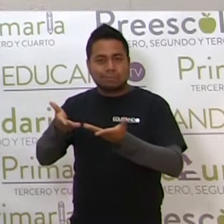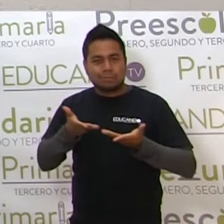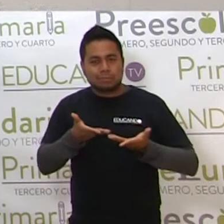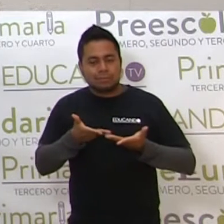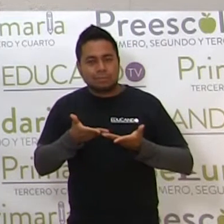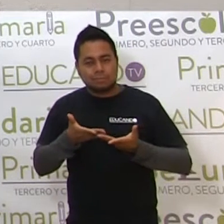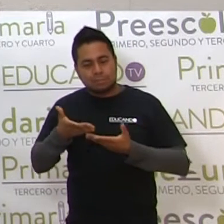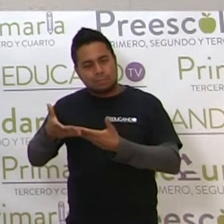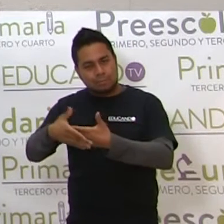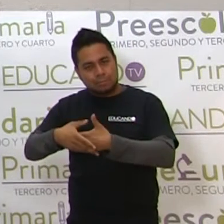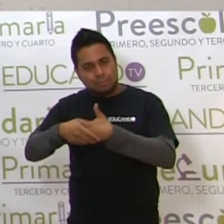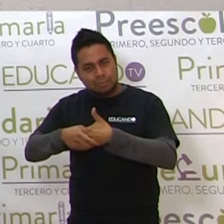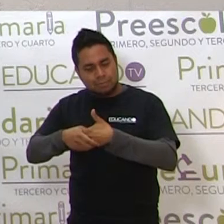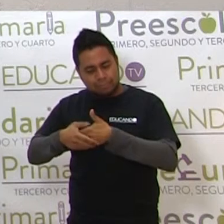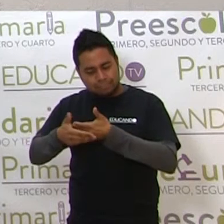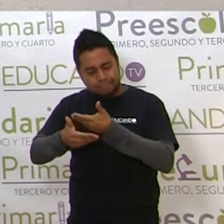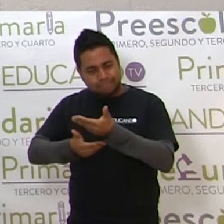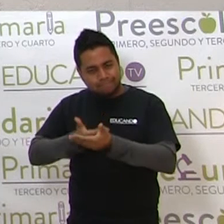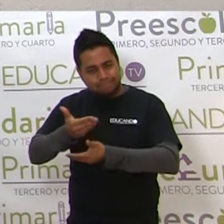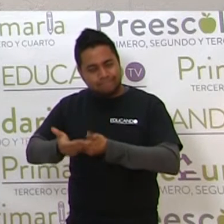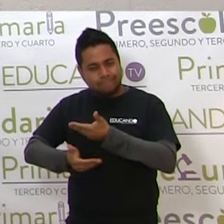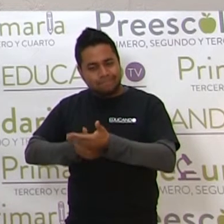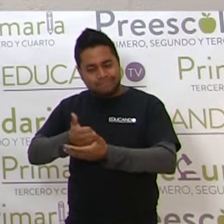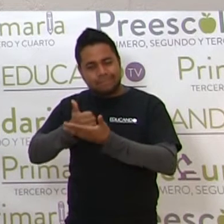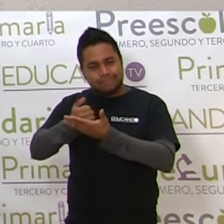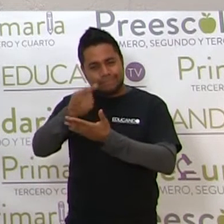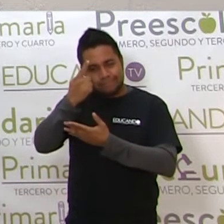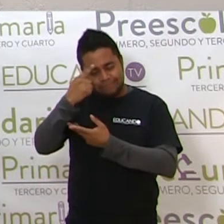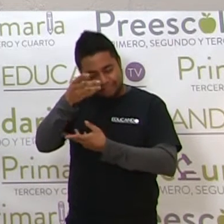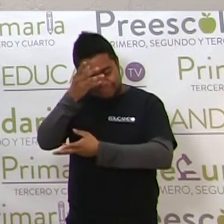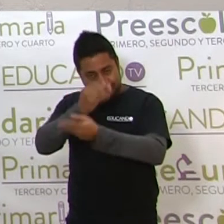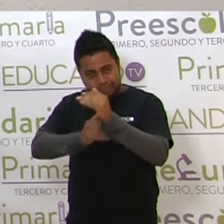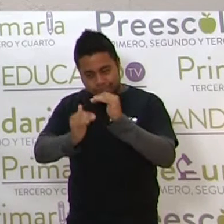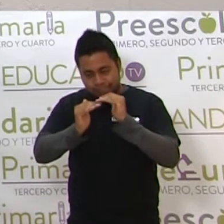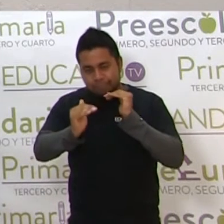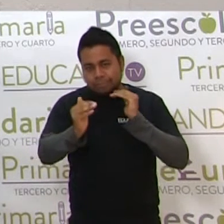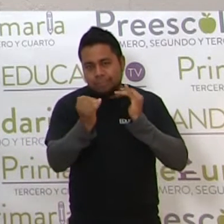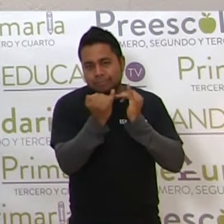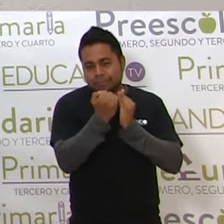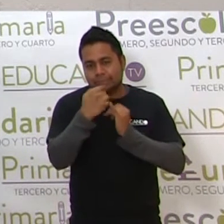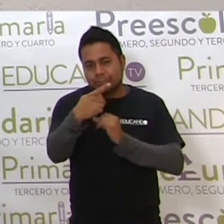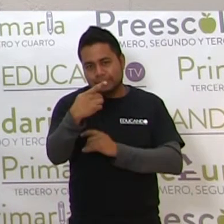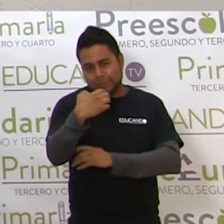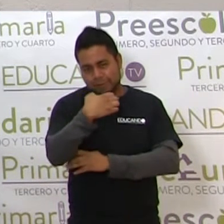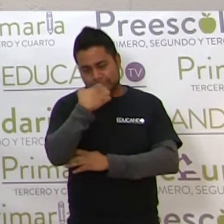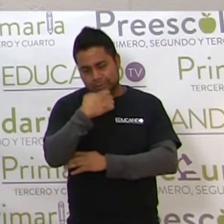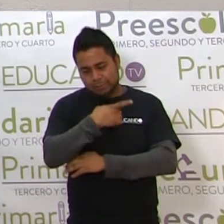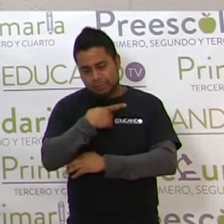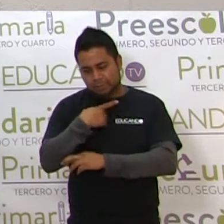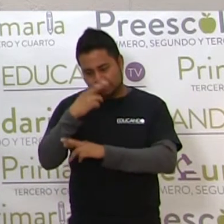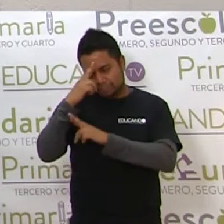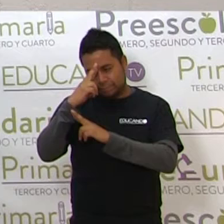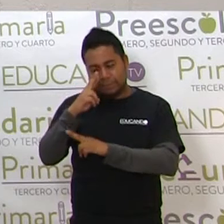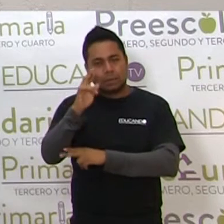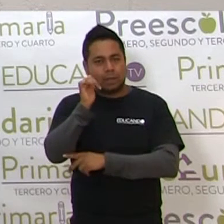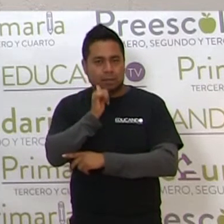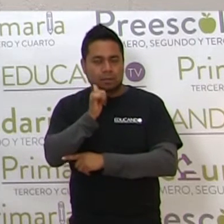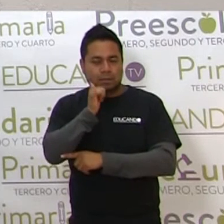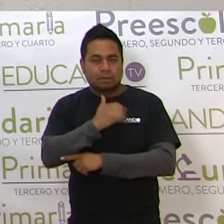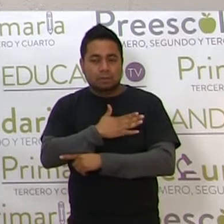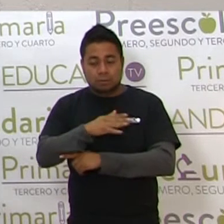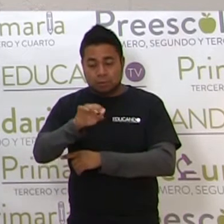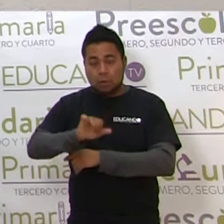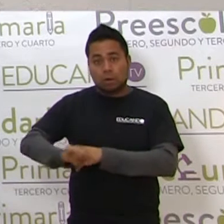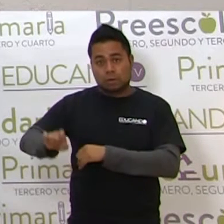tomarle la mano y caminar con ellos para que puedan aprender a igual que tú en la escuelita y sobre todo respetarlos mucho Pues bueno el